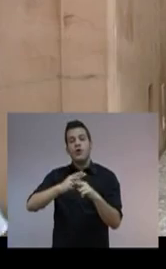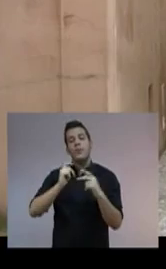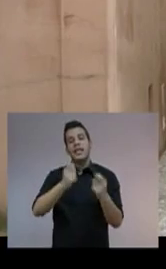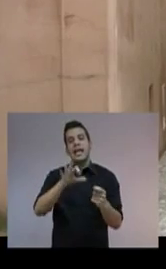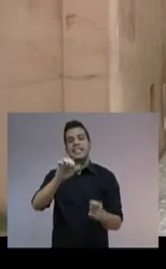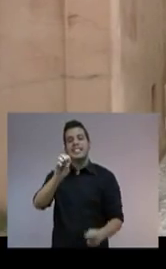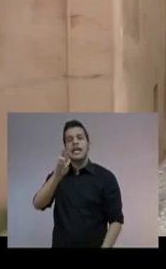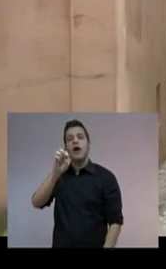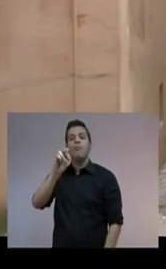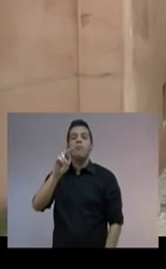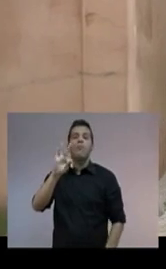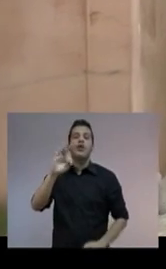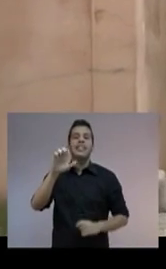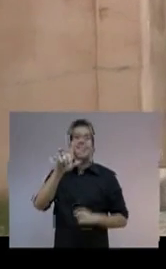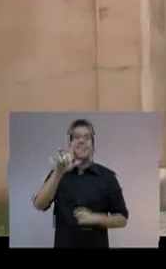Portella.